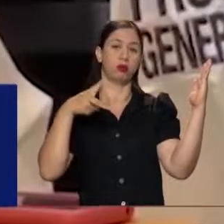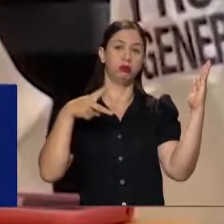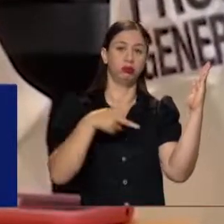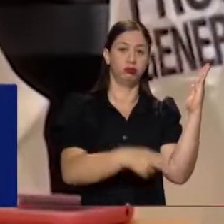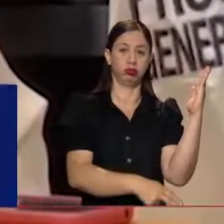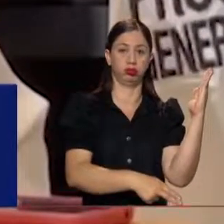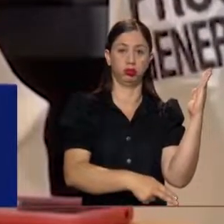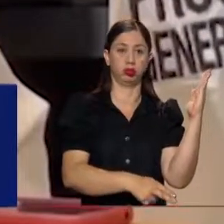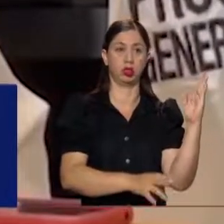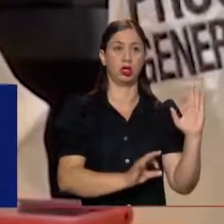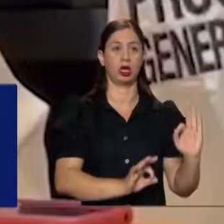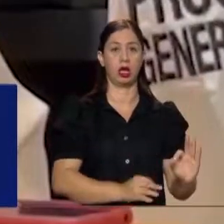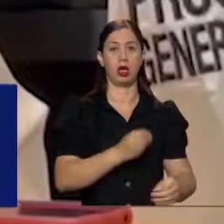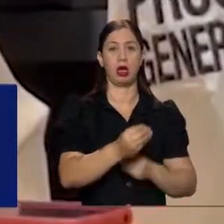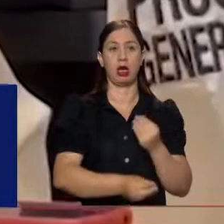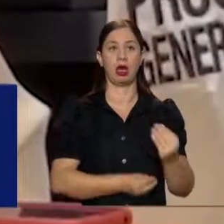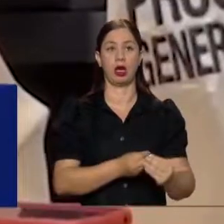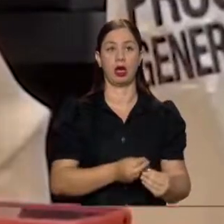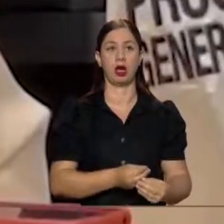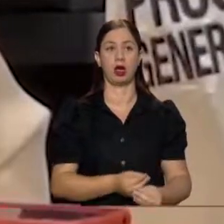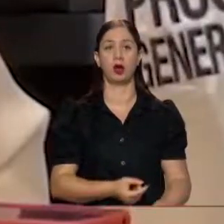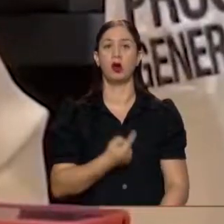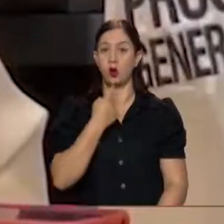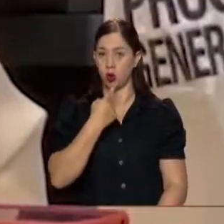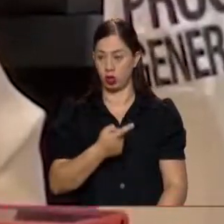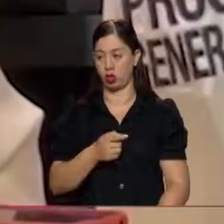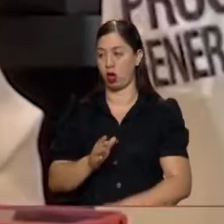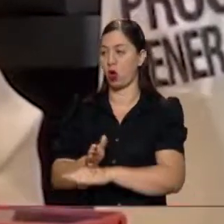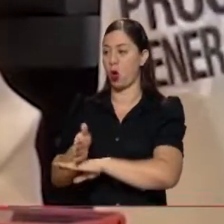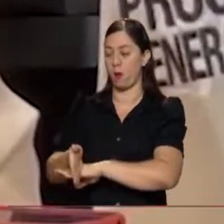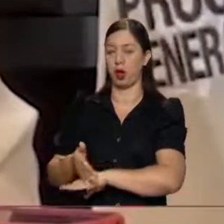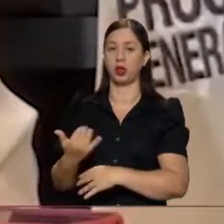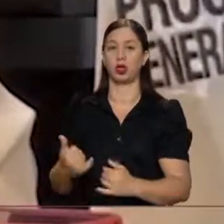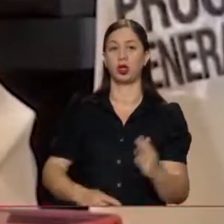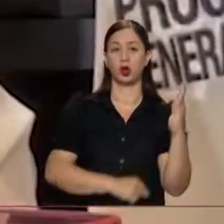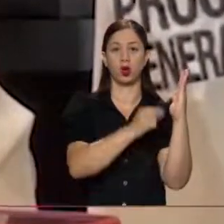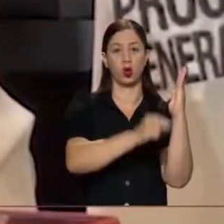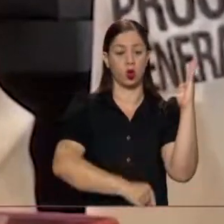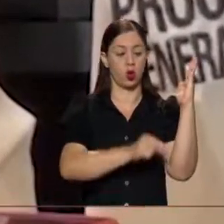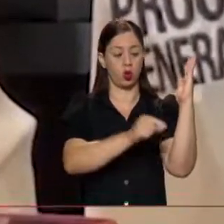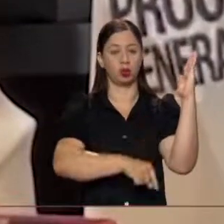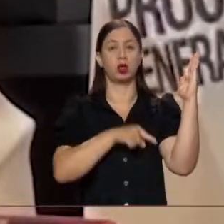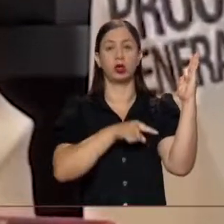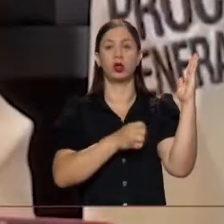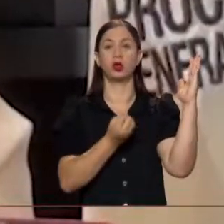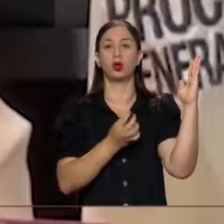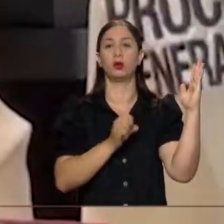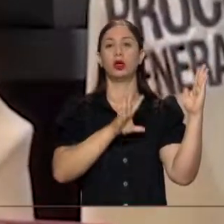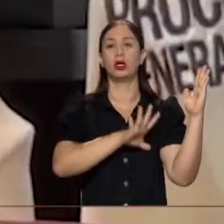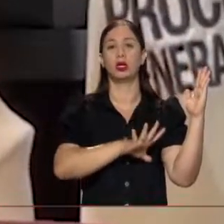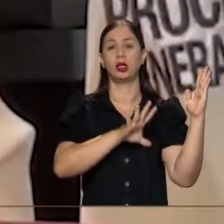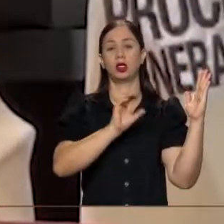de un contrato específico que tiene que ver con lo hablado por los medios, el contrato número